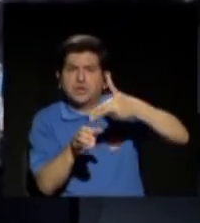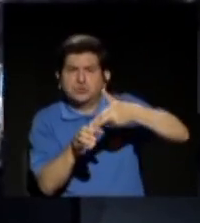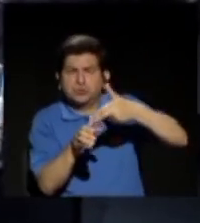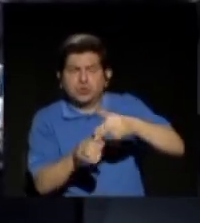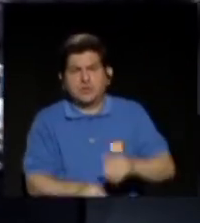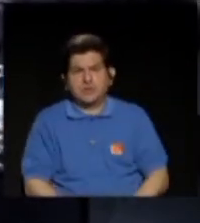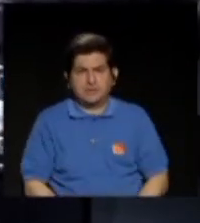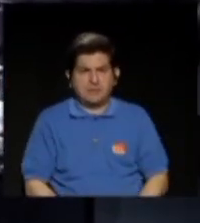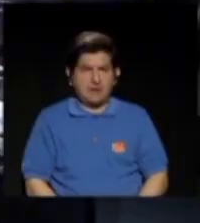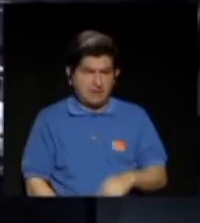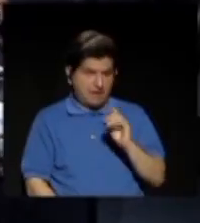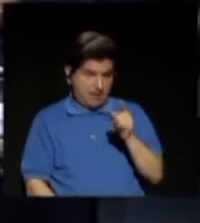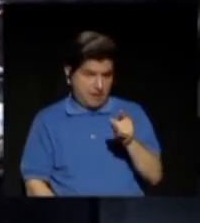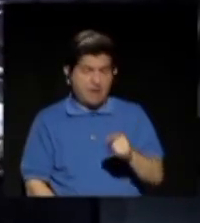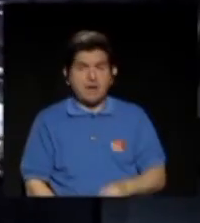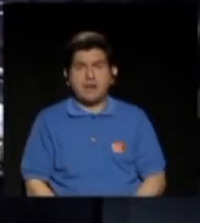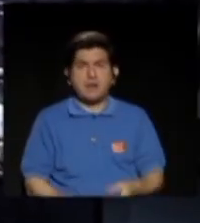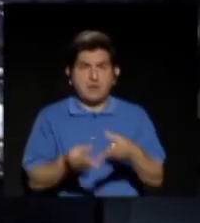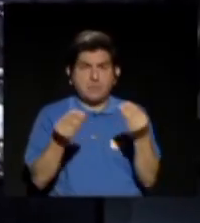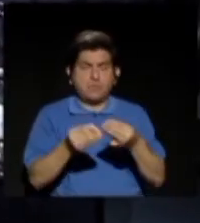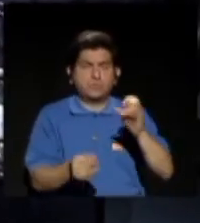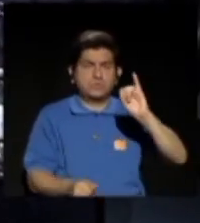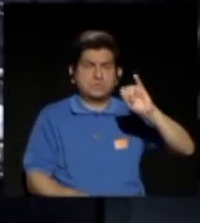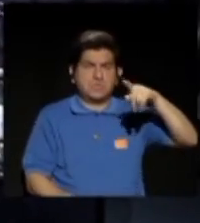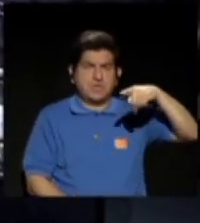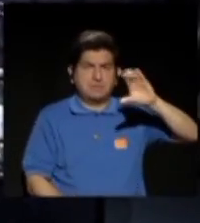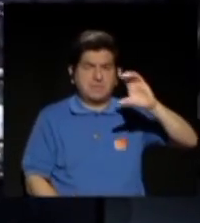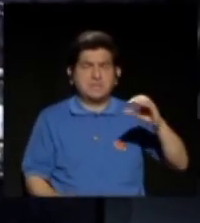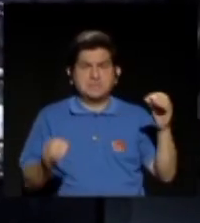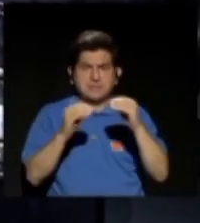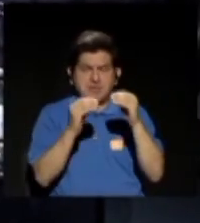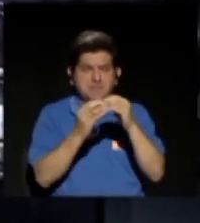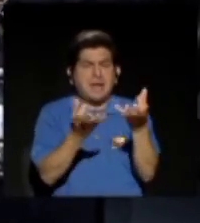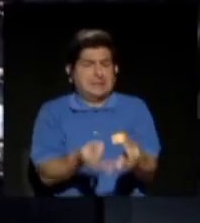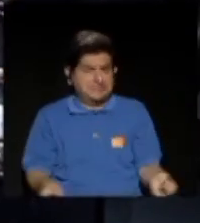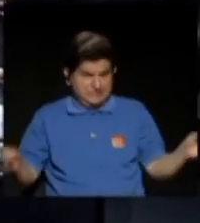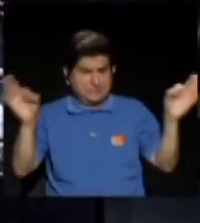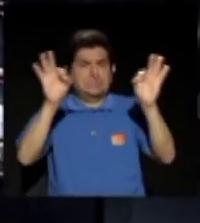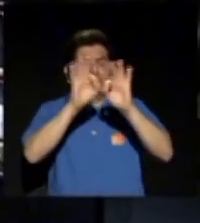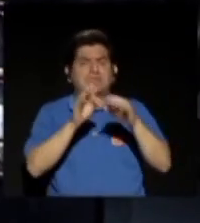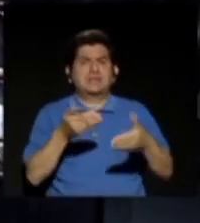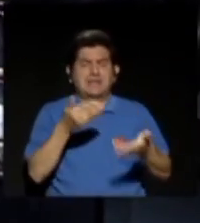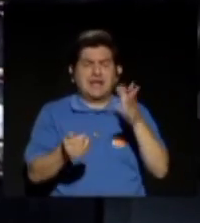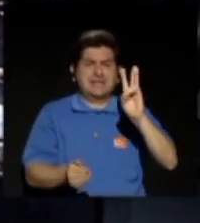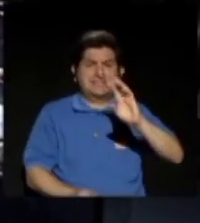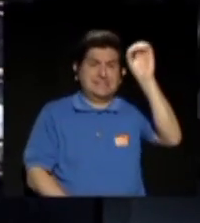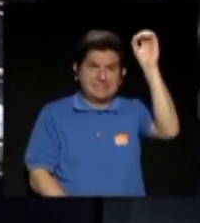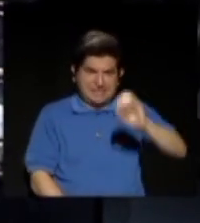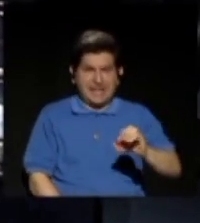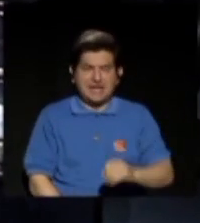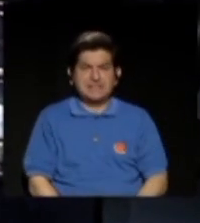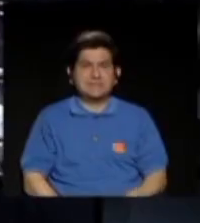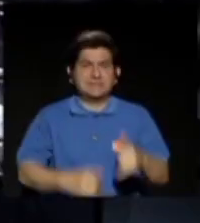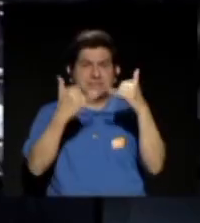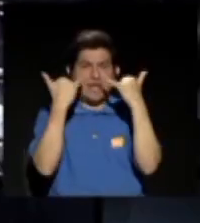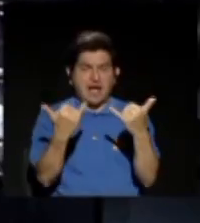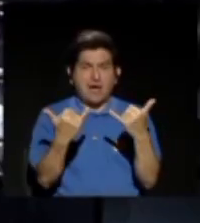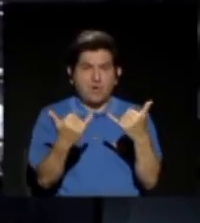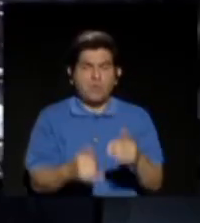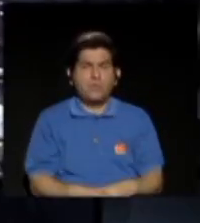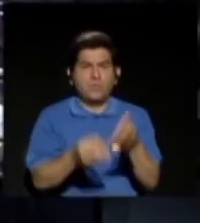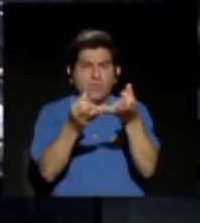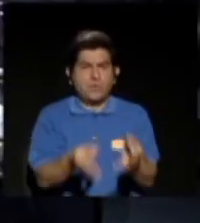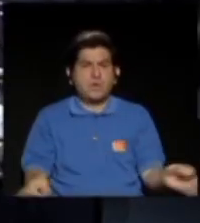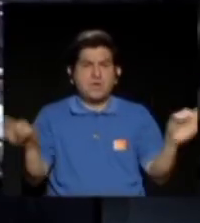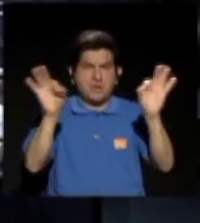era el artículo de la canasta del IPC anterior con mayor ponderación, casi un 6%, está pasando a una ponderación